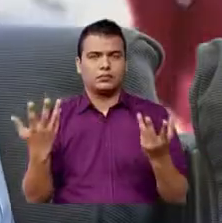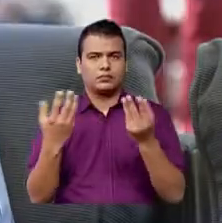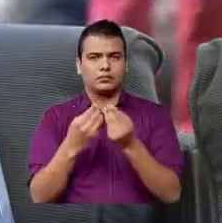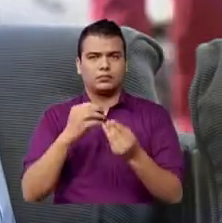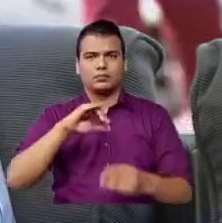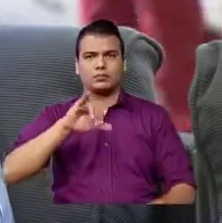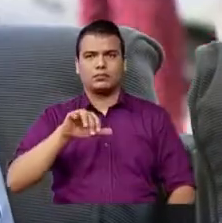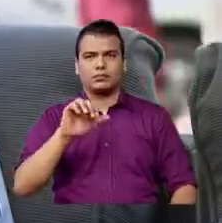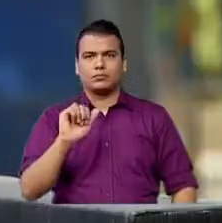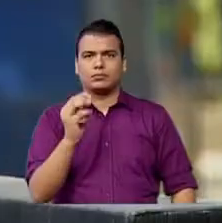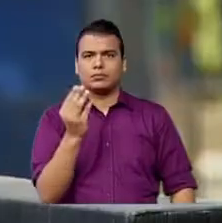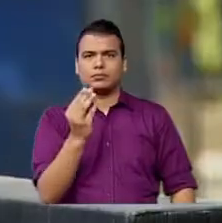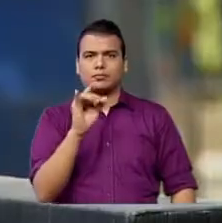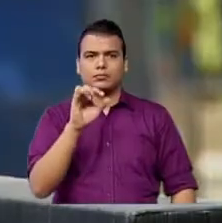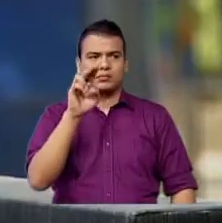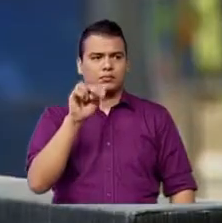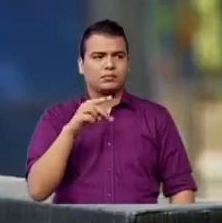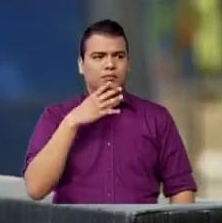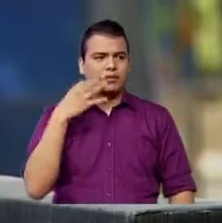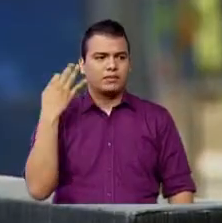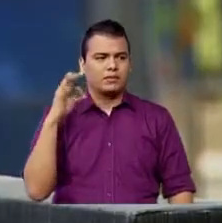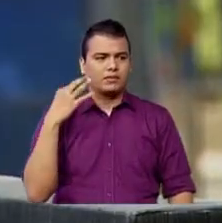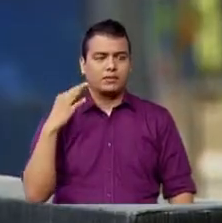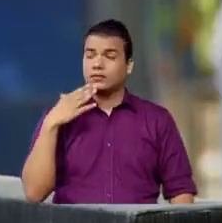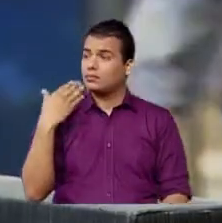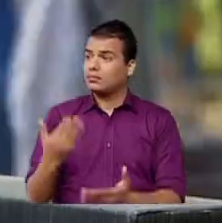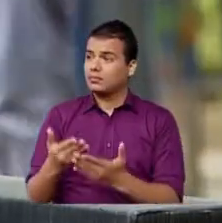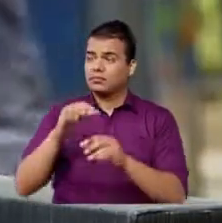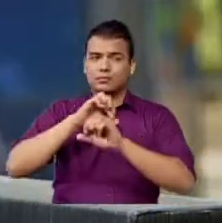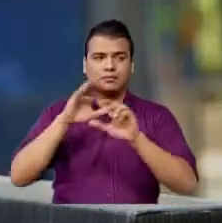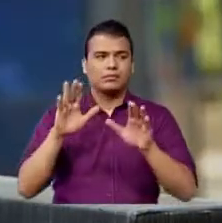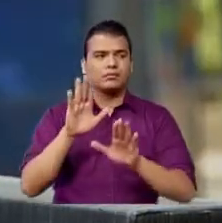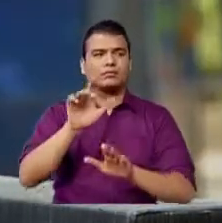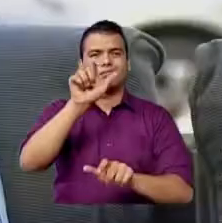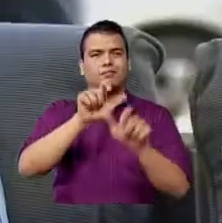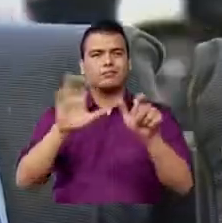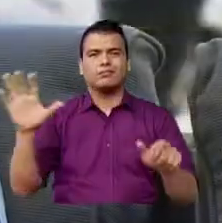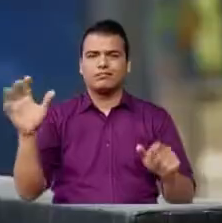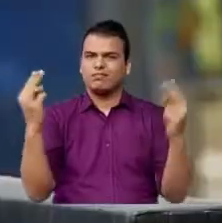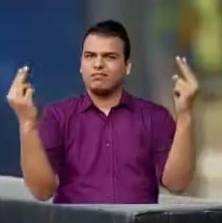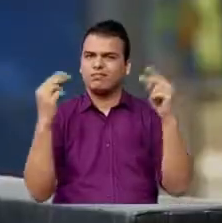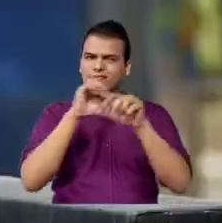Natalie, ¿cómo estás? Hola, Luis Fernando. Muy buenos días para ti y para todos los televidentes de Amaneciendo. ¿Estresada?